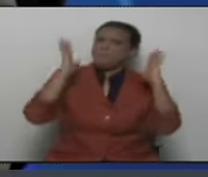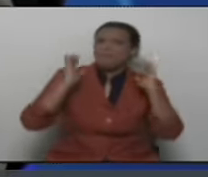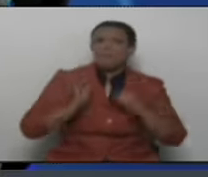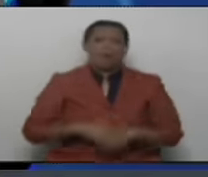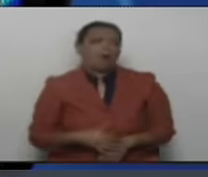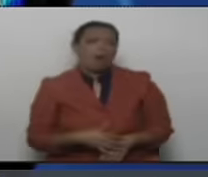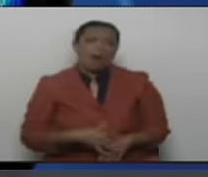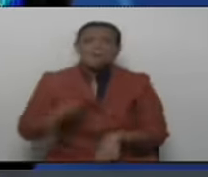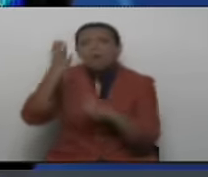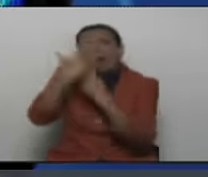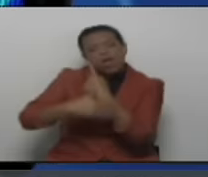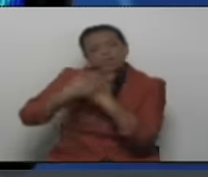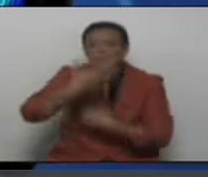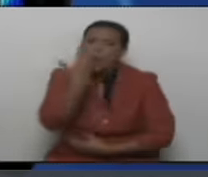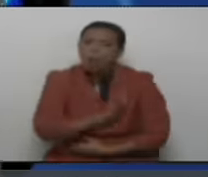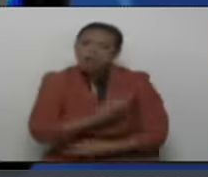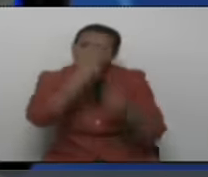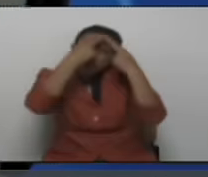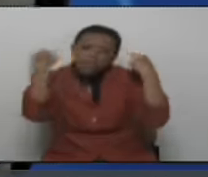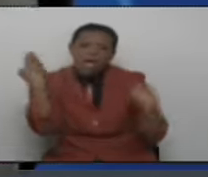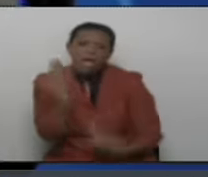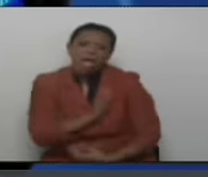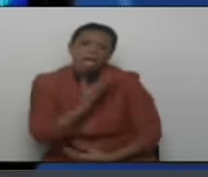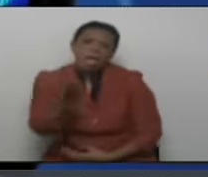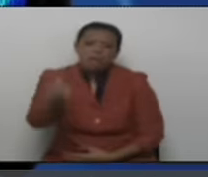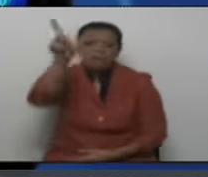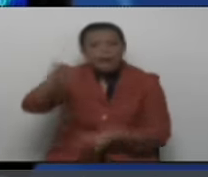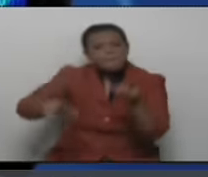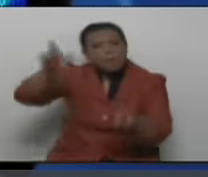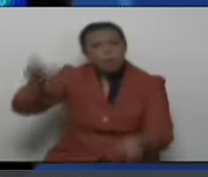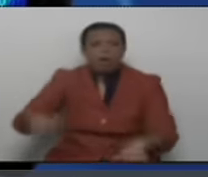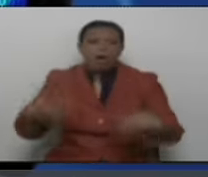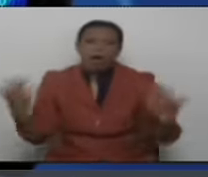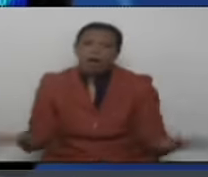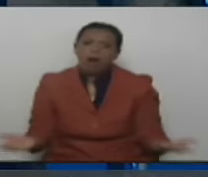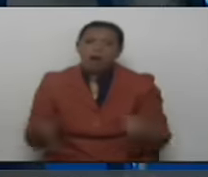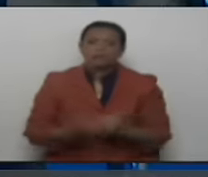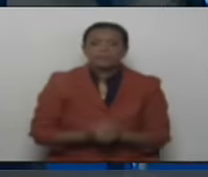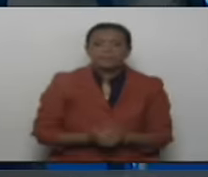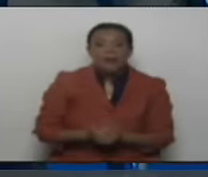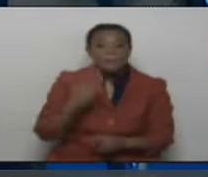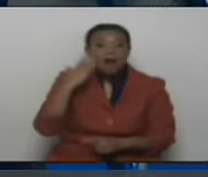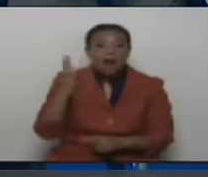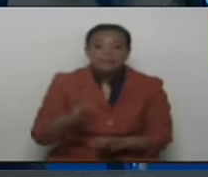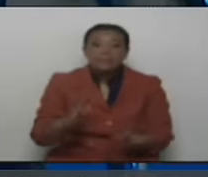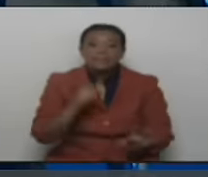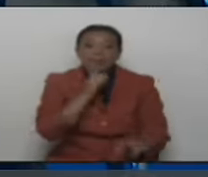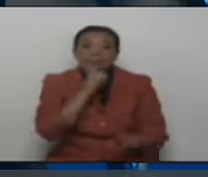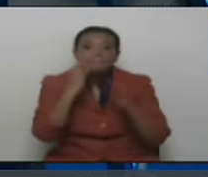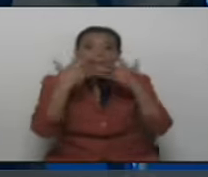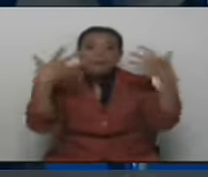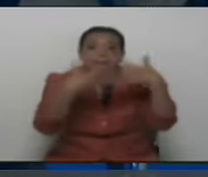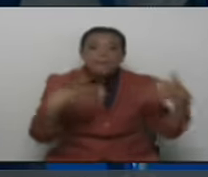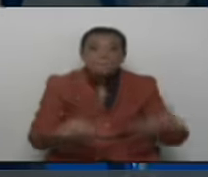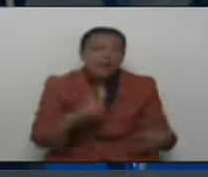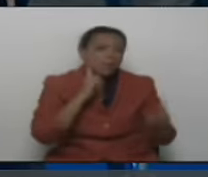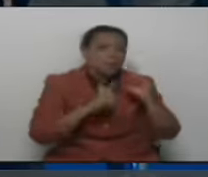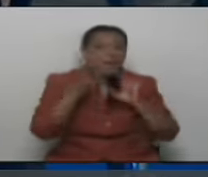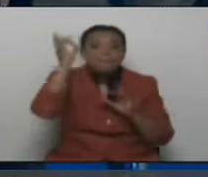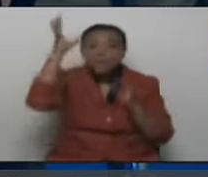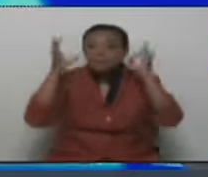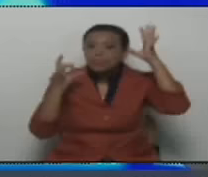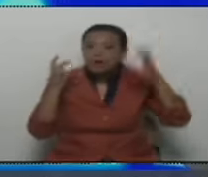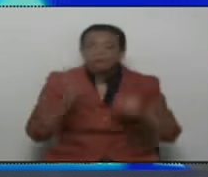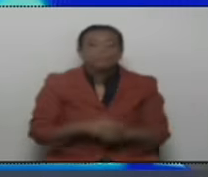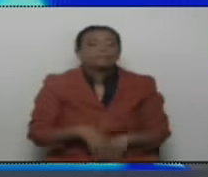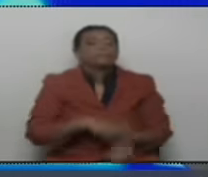risa, Mauricio Bernal, ¿oíste? ¿Qué dices tú de esto, Diosdado? Ya ellos tenían el relato para tapar el crimen y para tapar a los criminales. Sí,